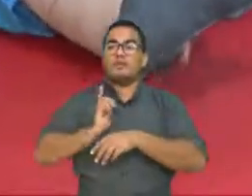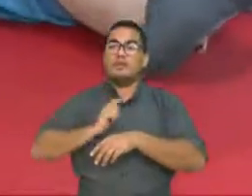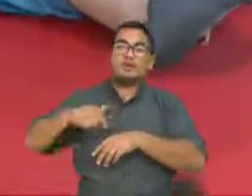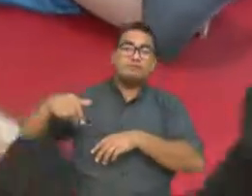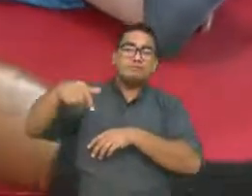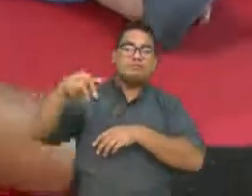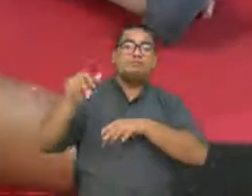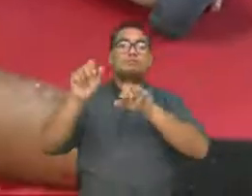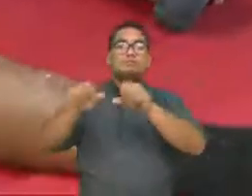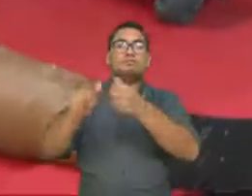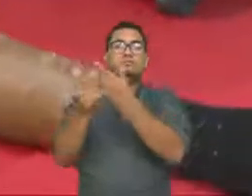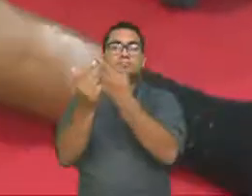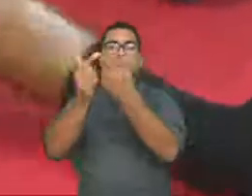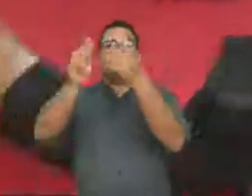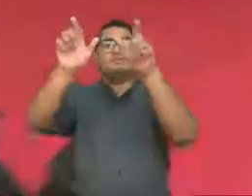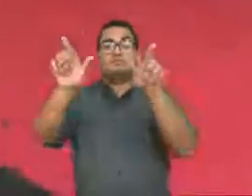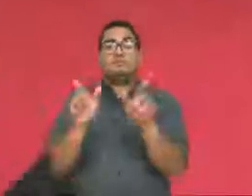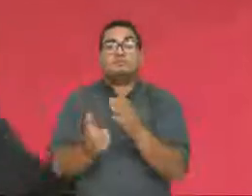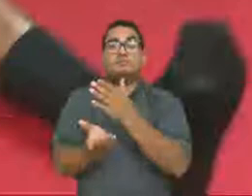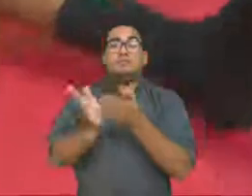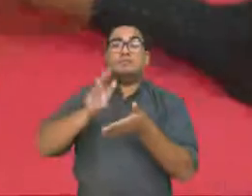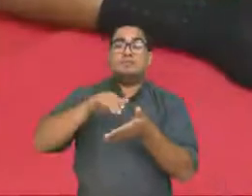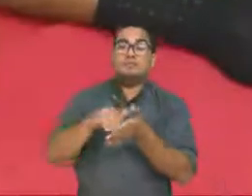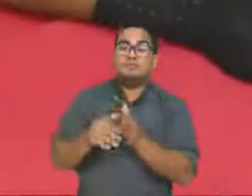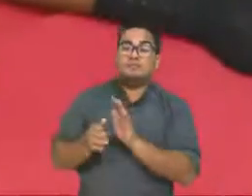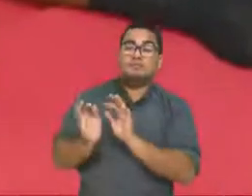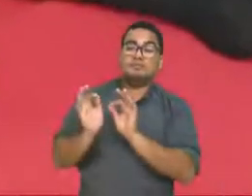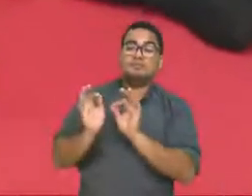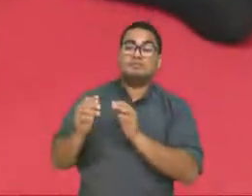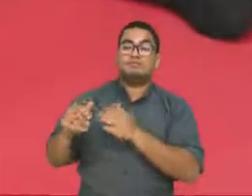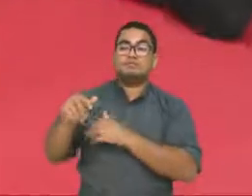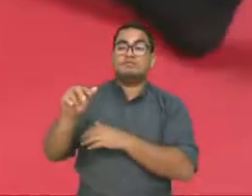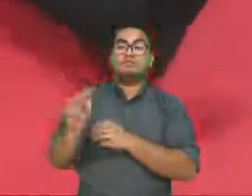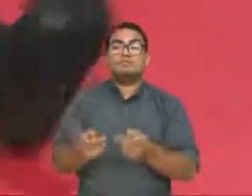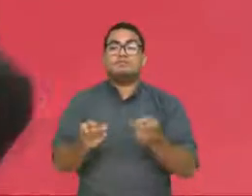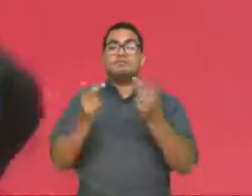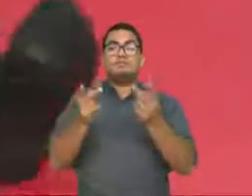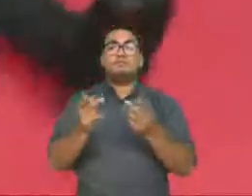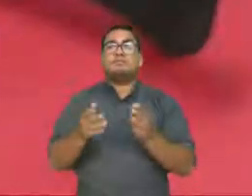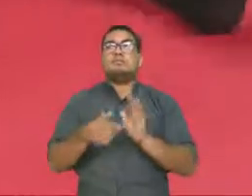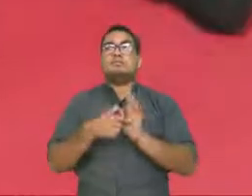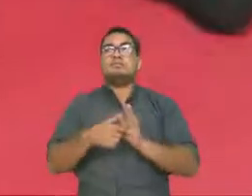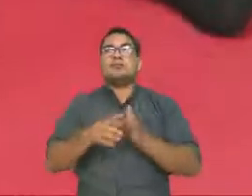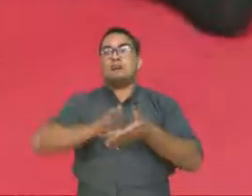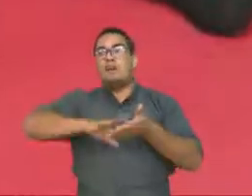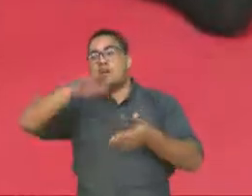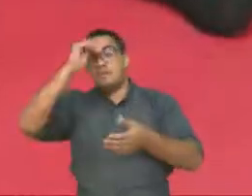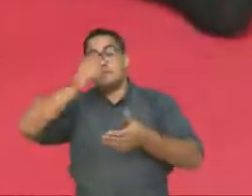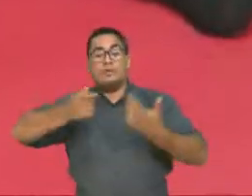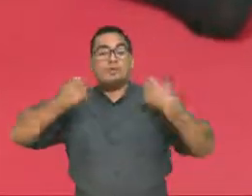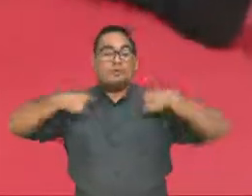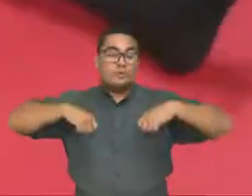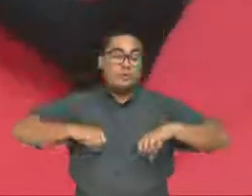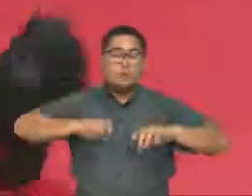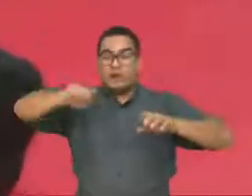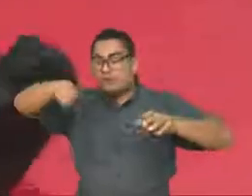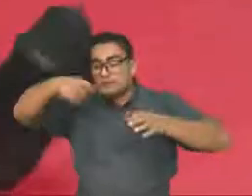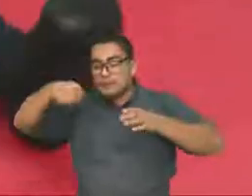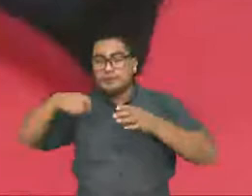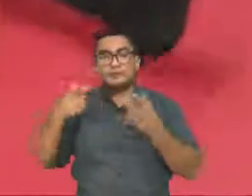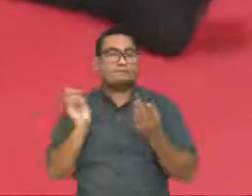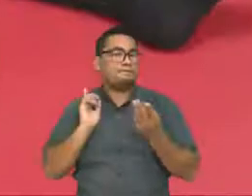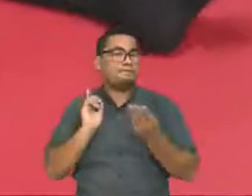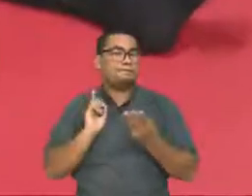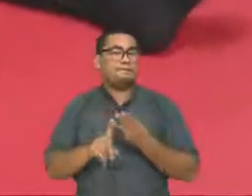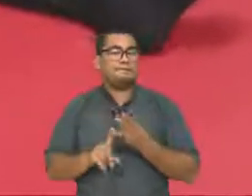ser independiente? Lo volvemos independiente de sus actividades de la vida diaria, como es vestirse, comer solo,